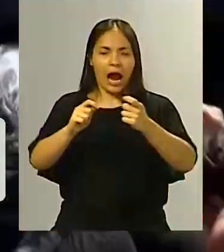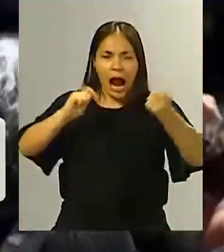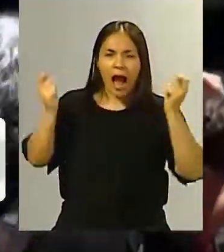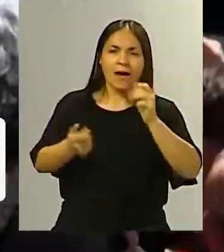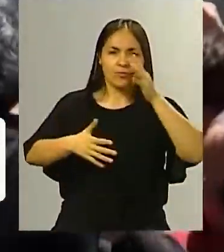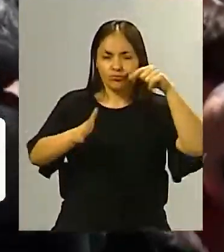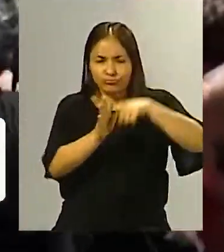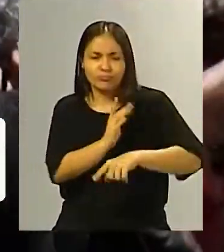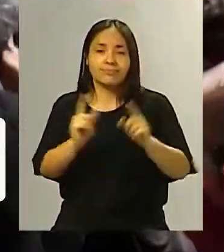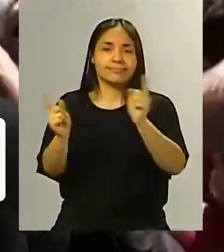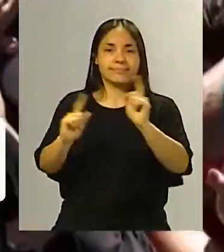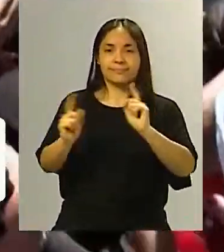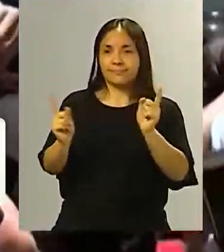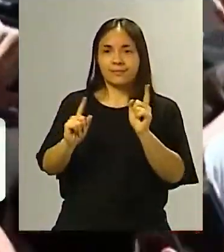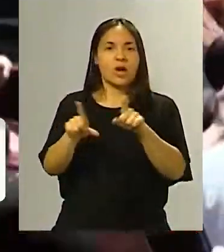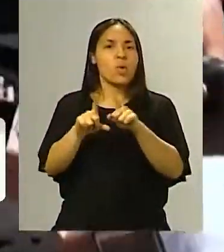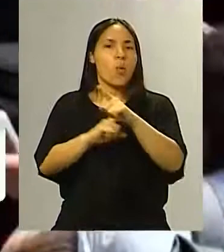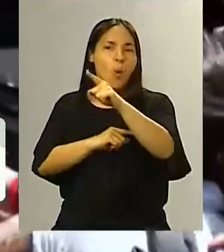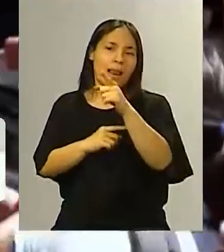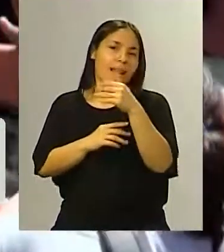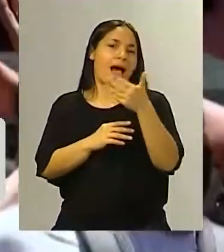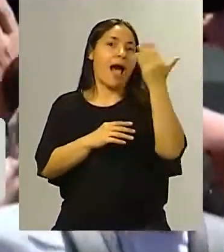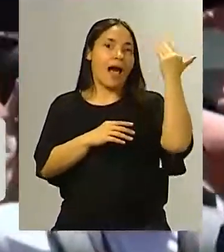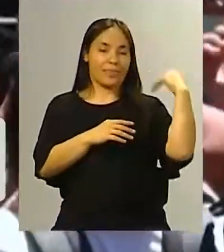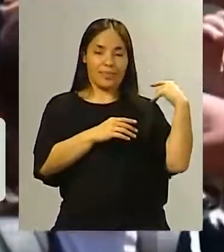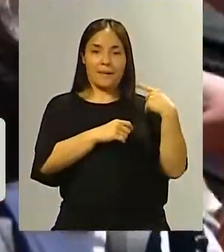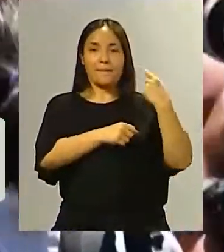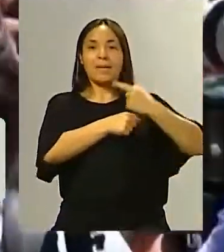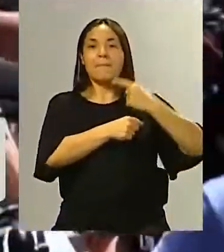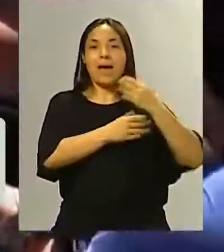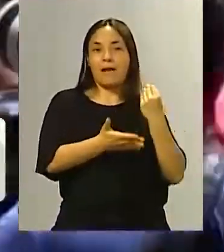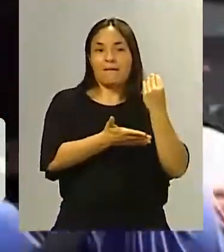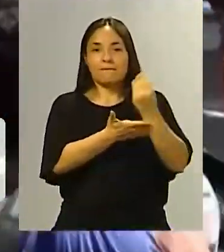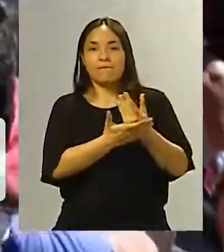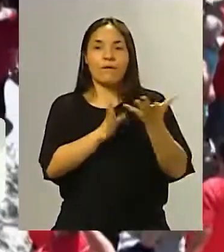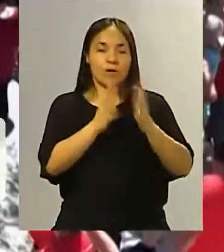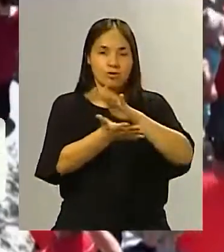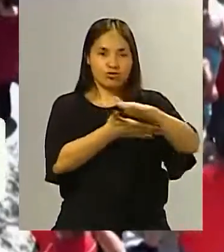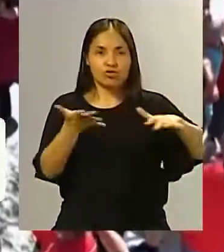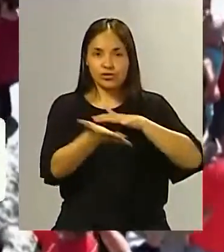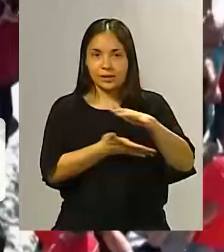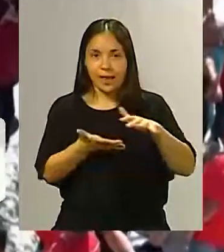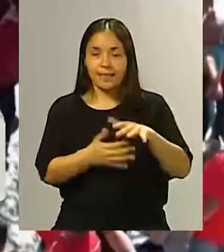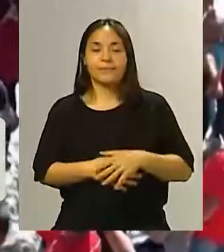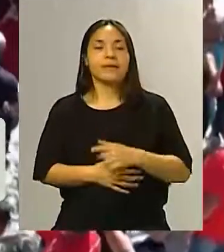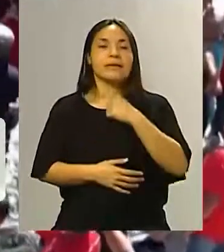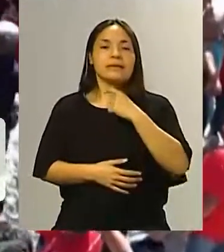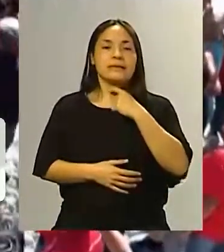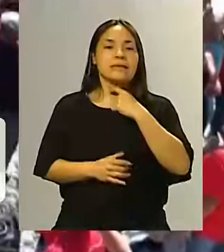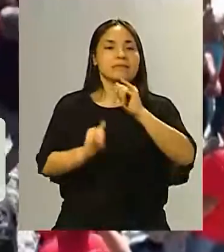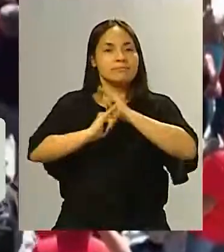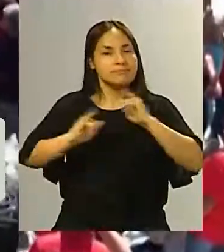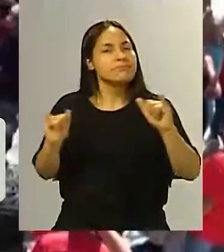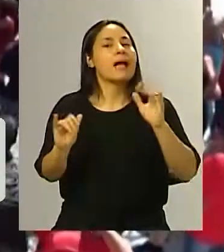hacer algo similar a lo que había hecho en el primer mandato, ¿no? Con una impronta social. Ahora, quiero recalcar algo. Sí.